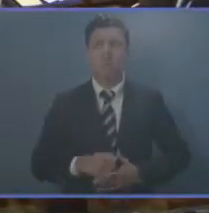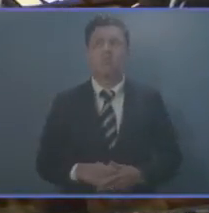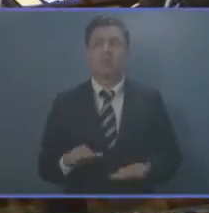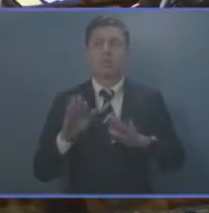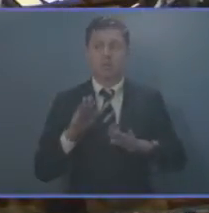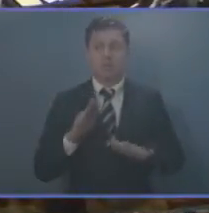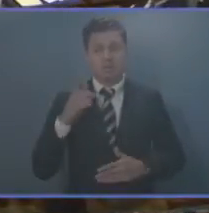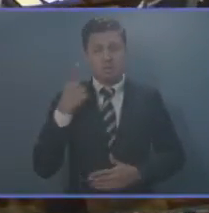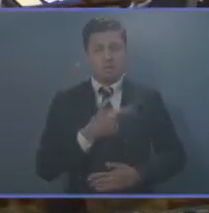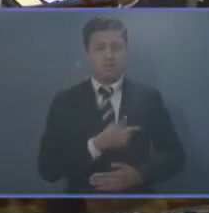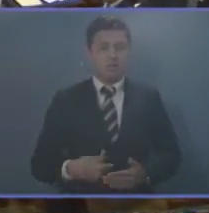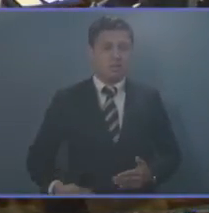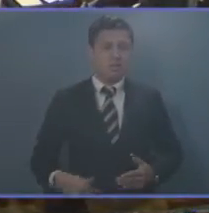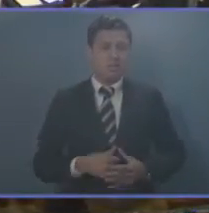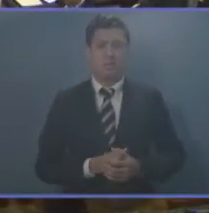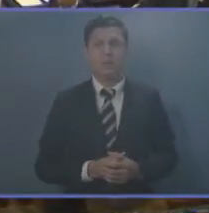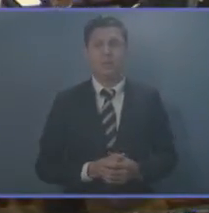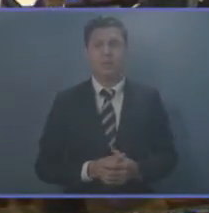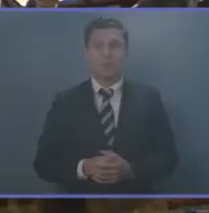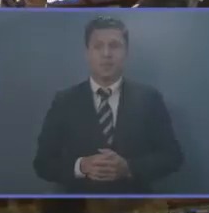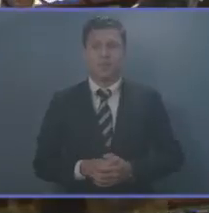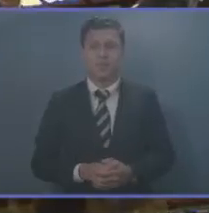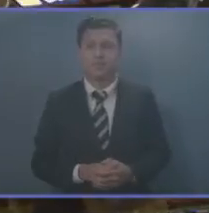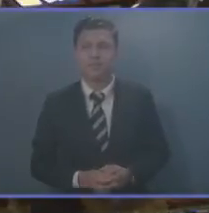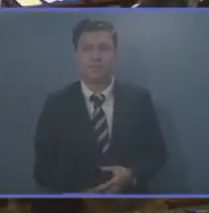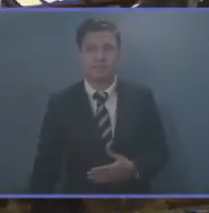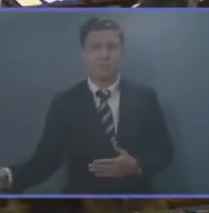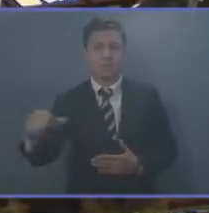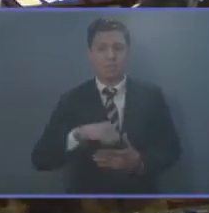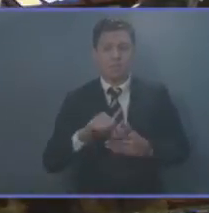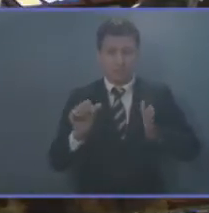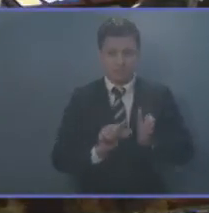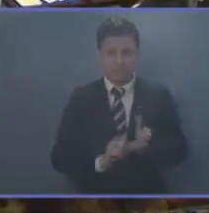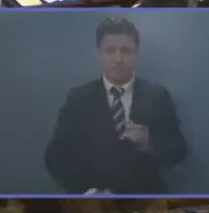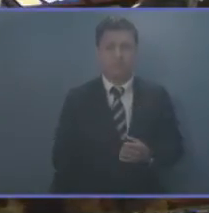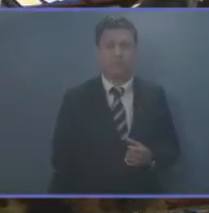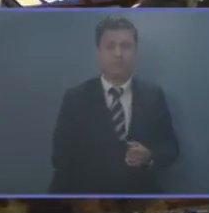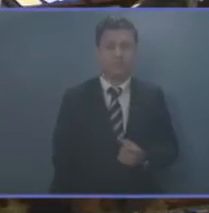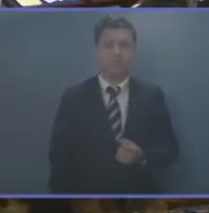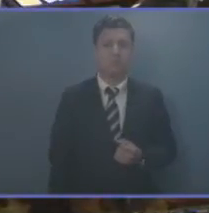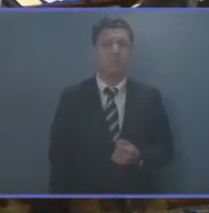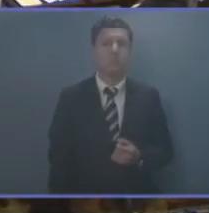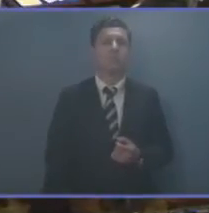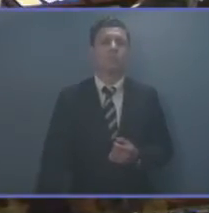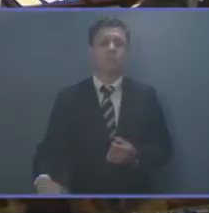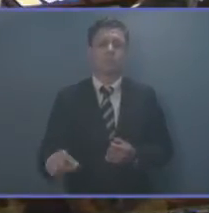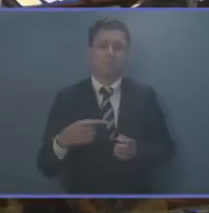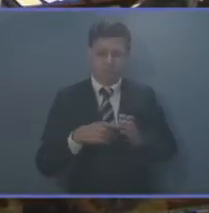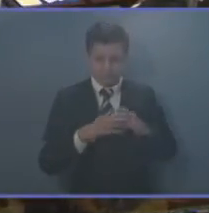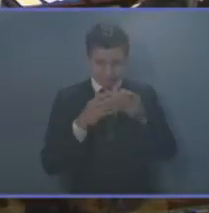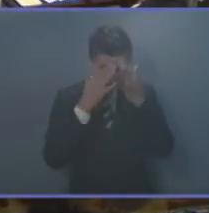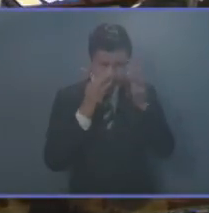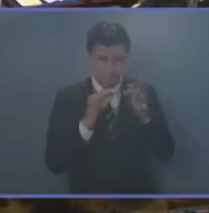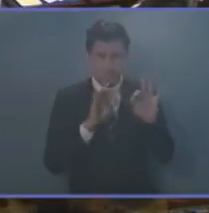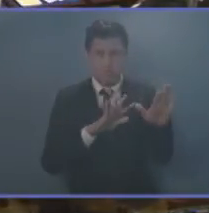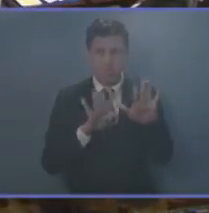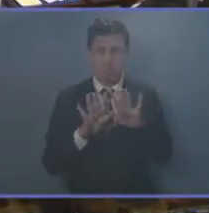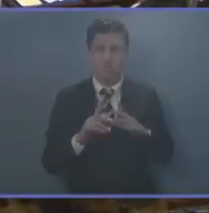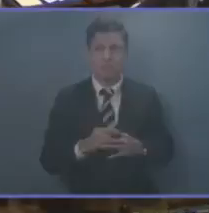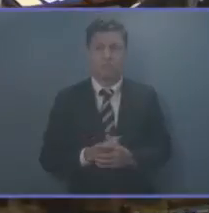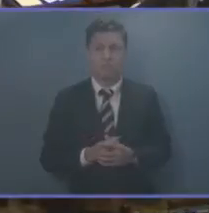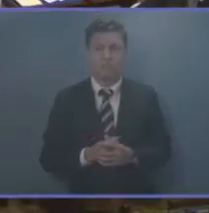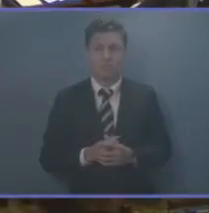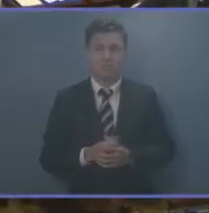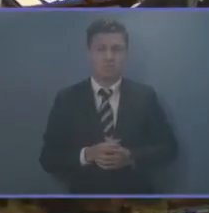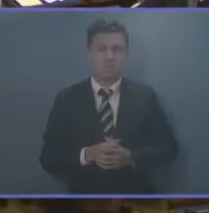Gracias, presidente. Palacio Legislativo, San Salvador, 8 de abril de 2019. Dictamen número